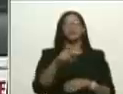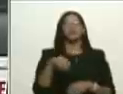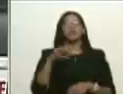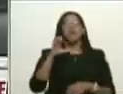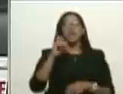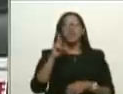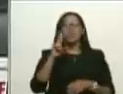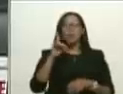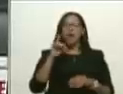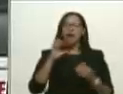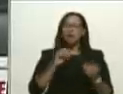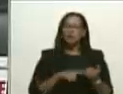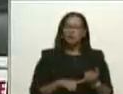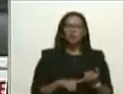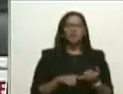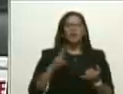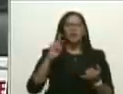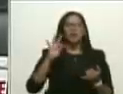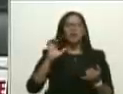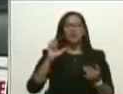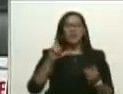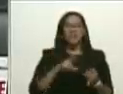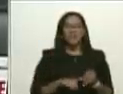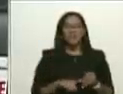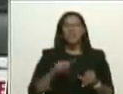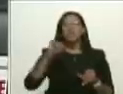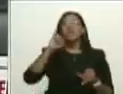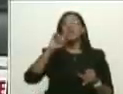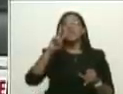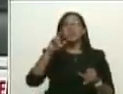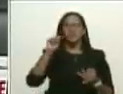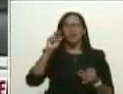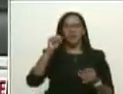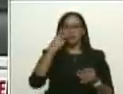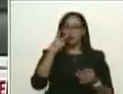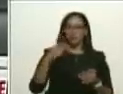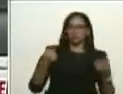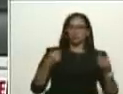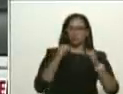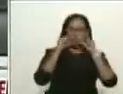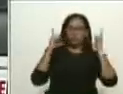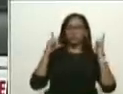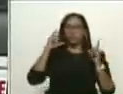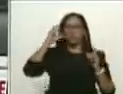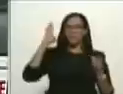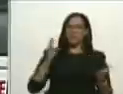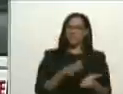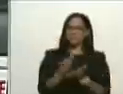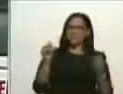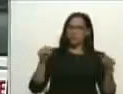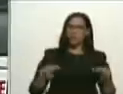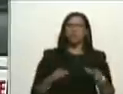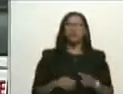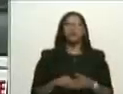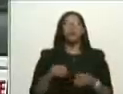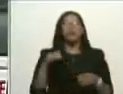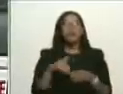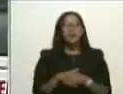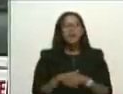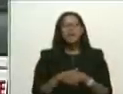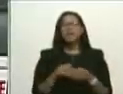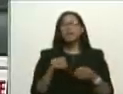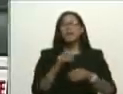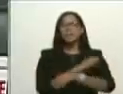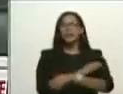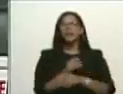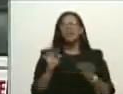Rafael Simón Jiménez, Irán Gaviria, lo vi en estos días y dije, Dios mío, ¿qué estará pasando en este país, pues? Las primarias, presidente, es una forma de...